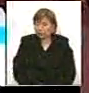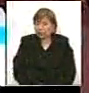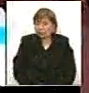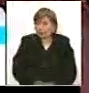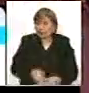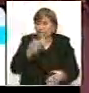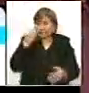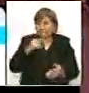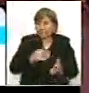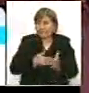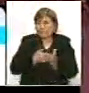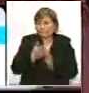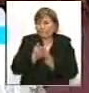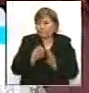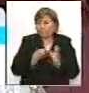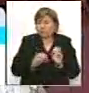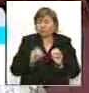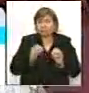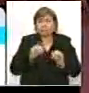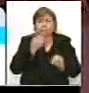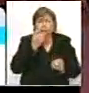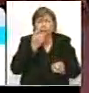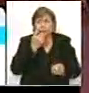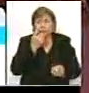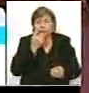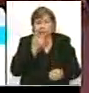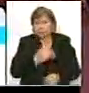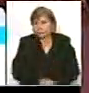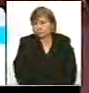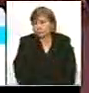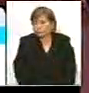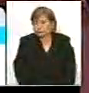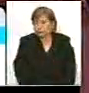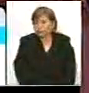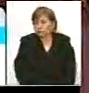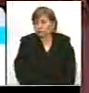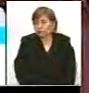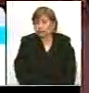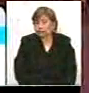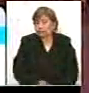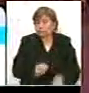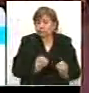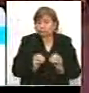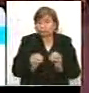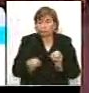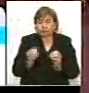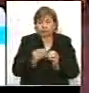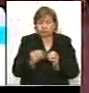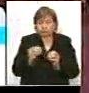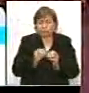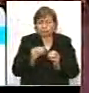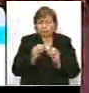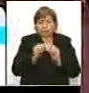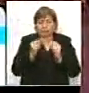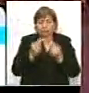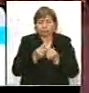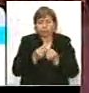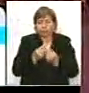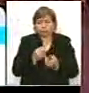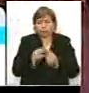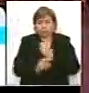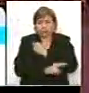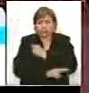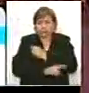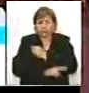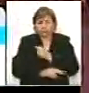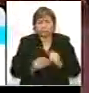en la dirección más bien de ir haciendo que los movimientos regionales se sumen a los partidos nacionales.